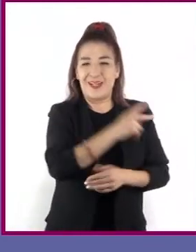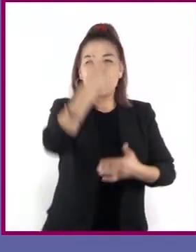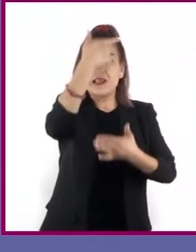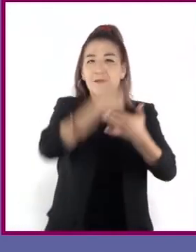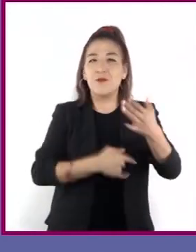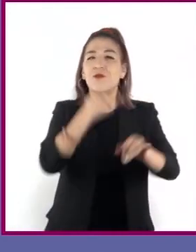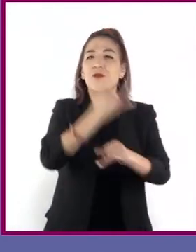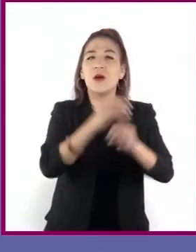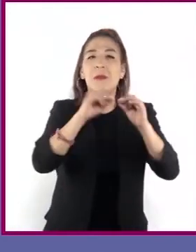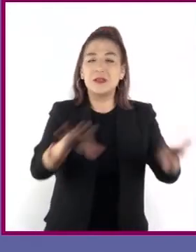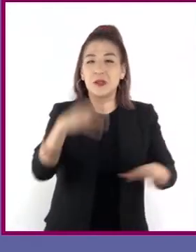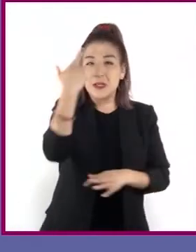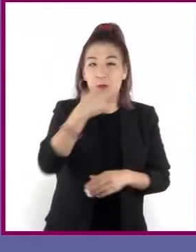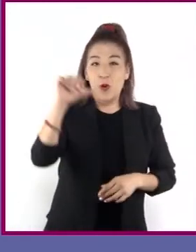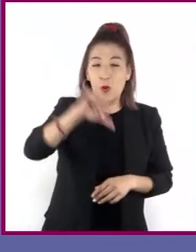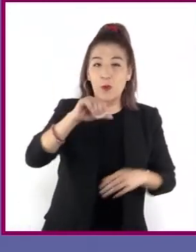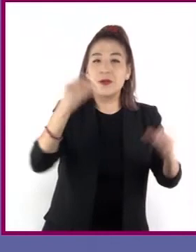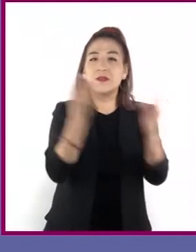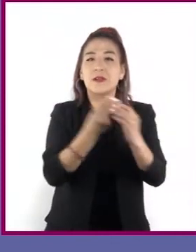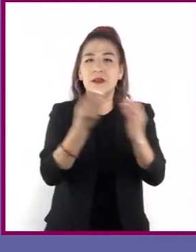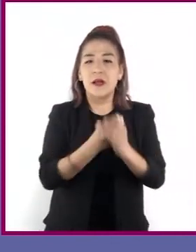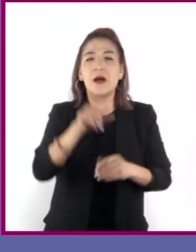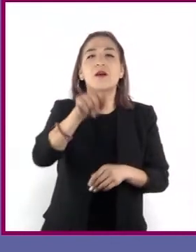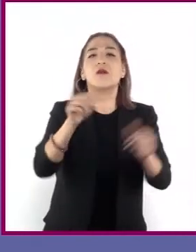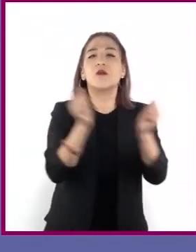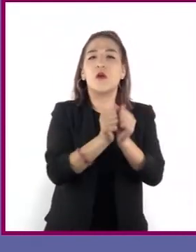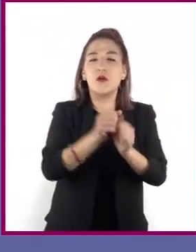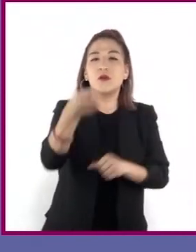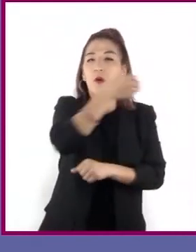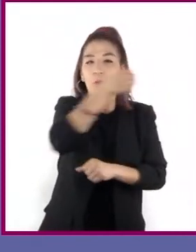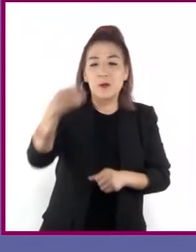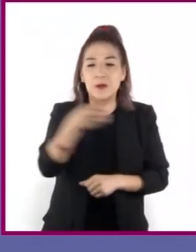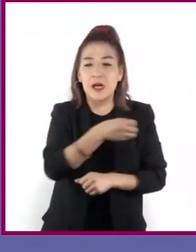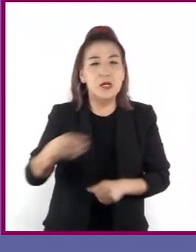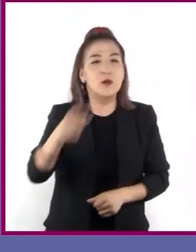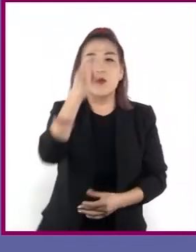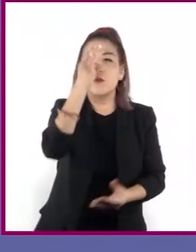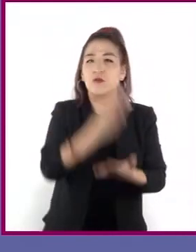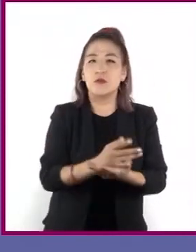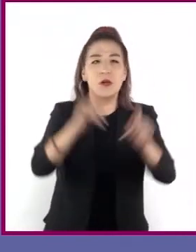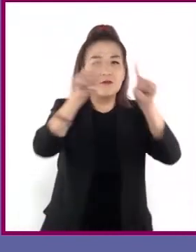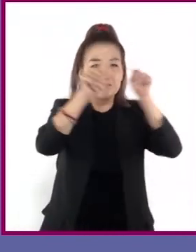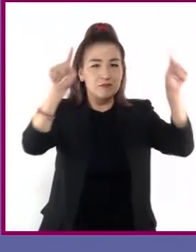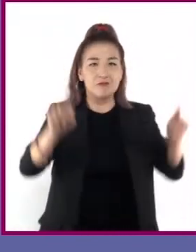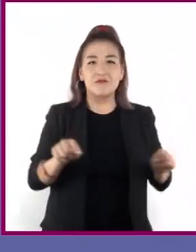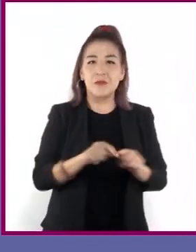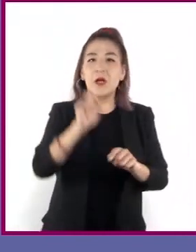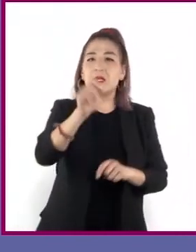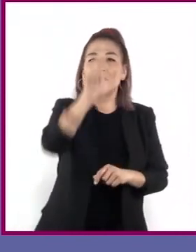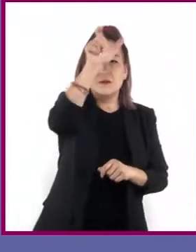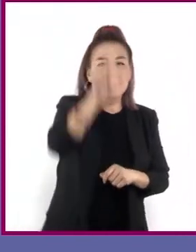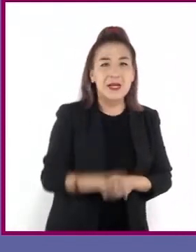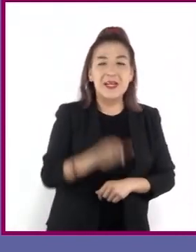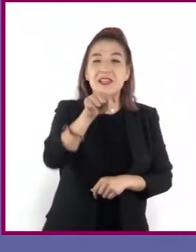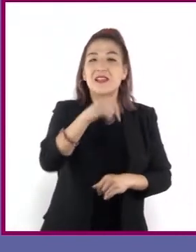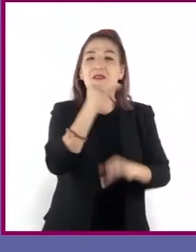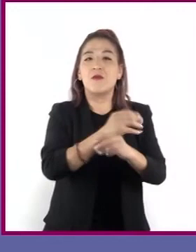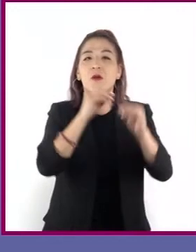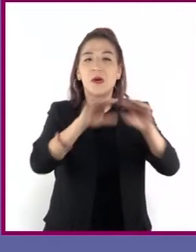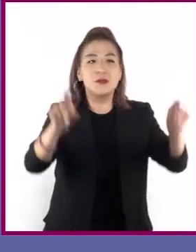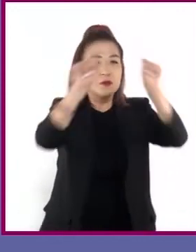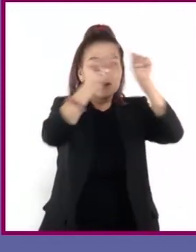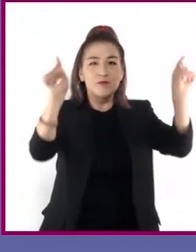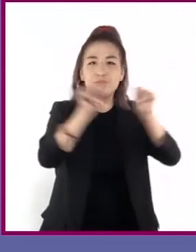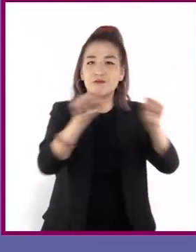que revisamos durante esta sesión están organizados en un solo formato, considerando la organización del texto y la